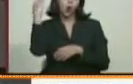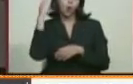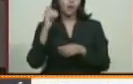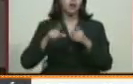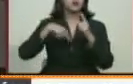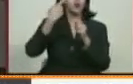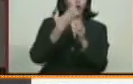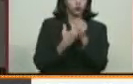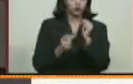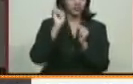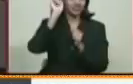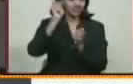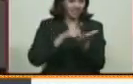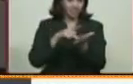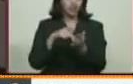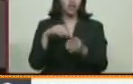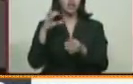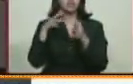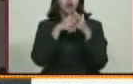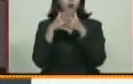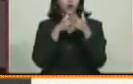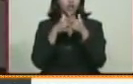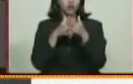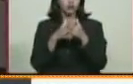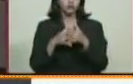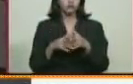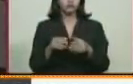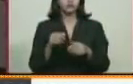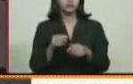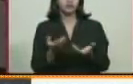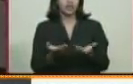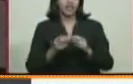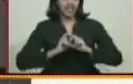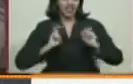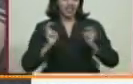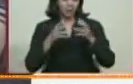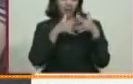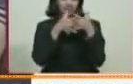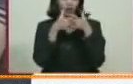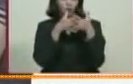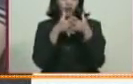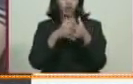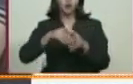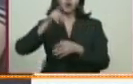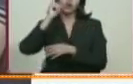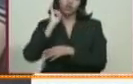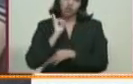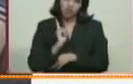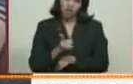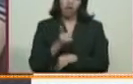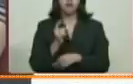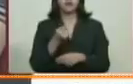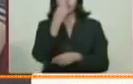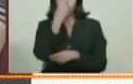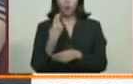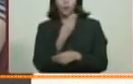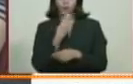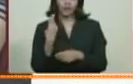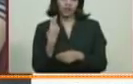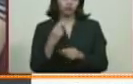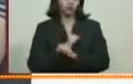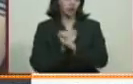caso de los Estados Unidos de América, debe haber un compromiso claro. Por